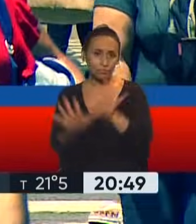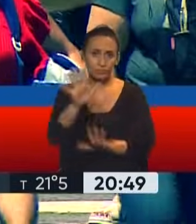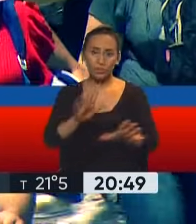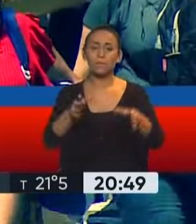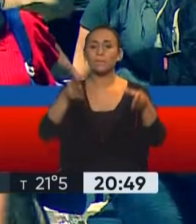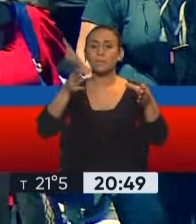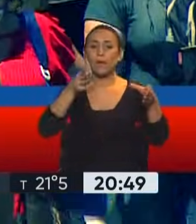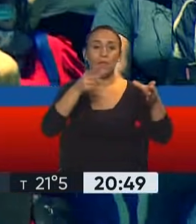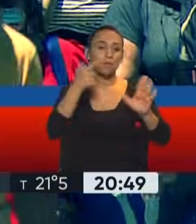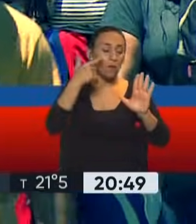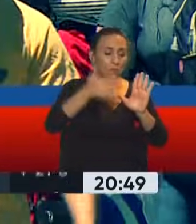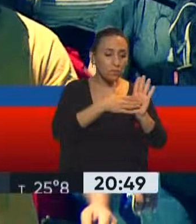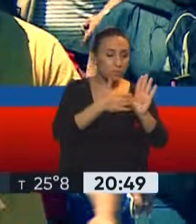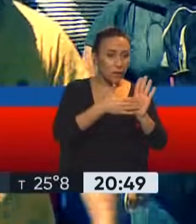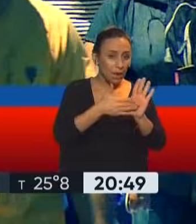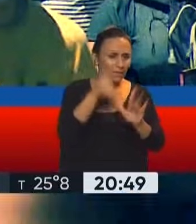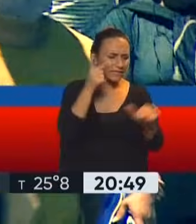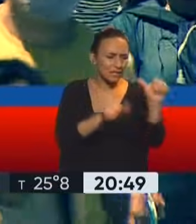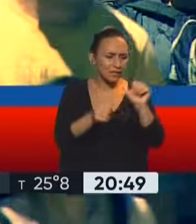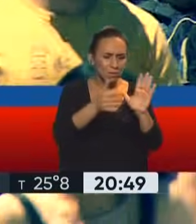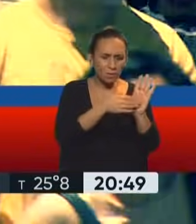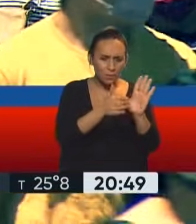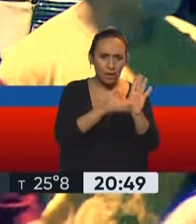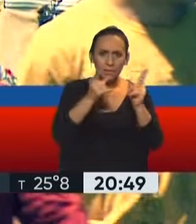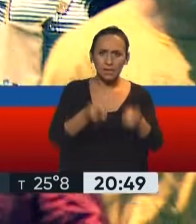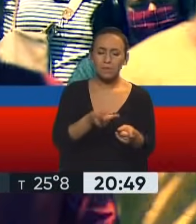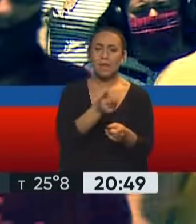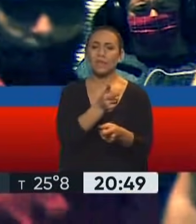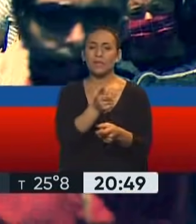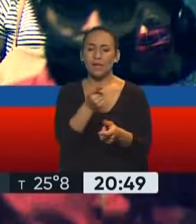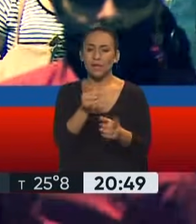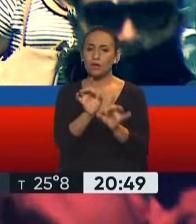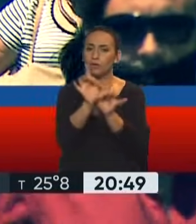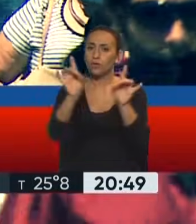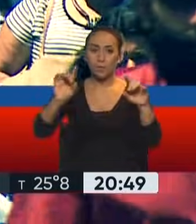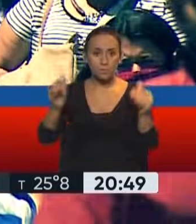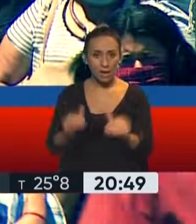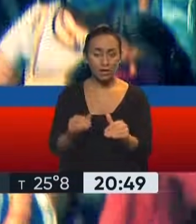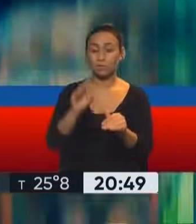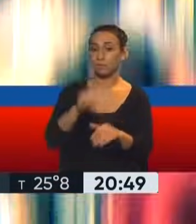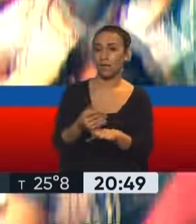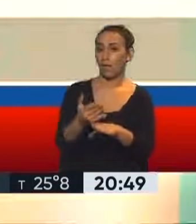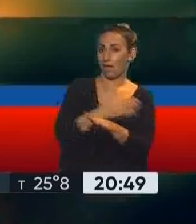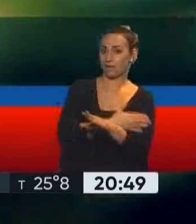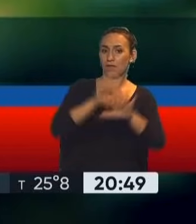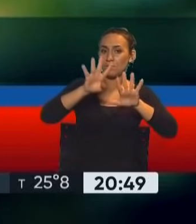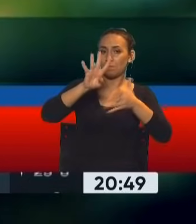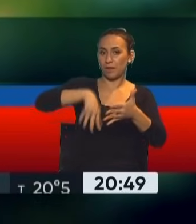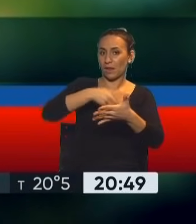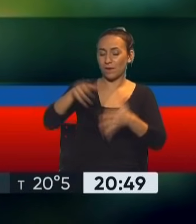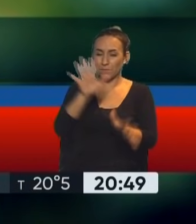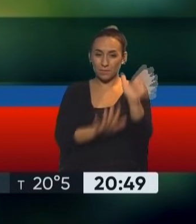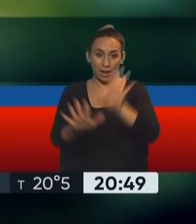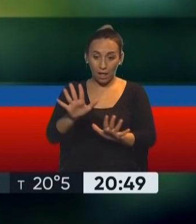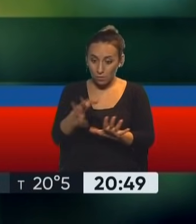la evidencia científica, en el marco de la situación epidemiológica y en el marco de lo que habíamos planificado. Estamos en un momento